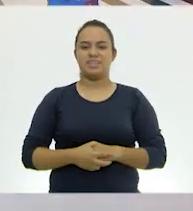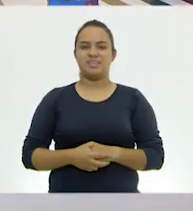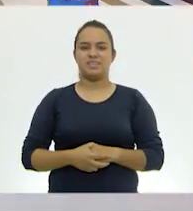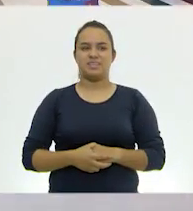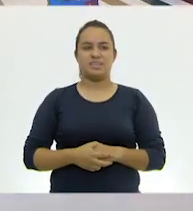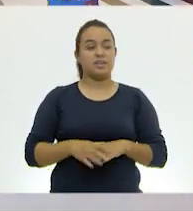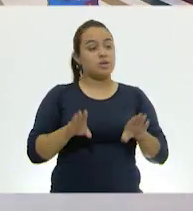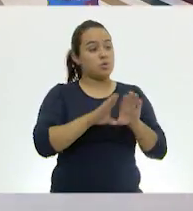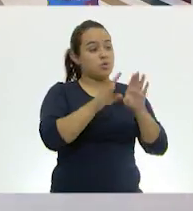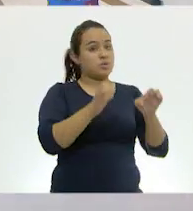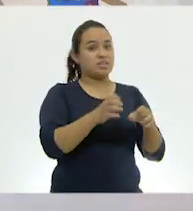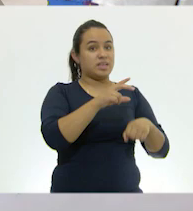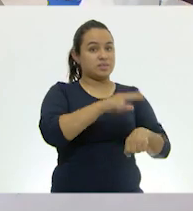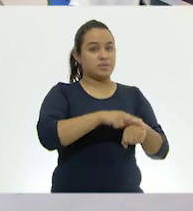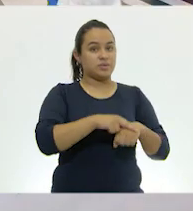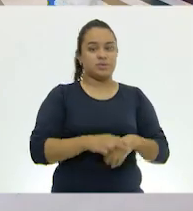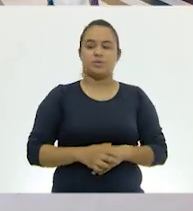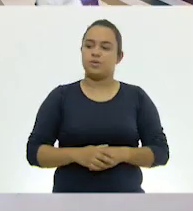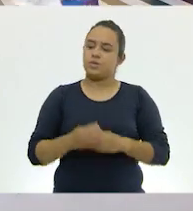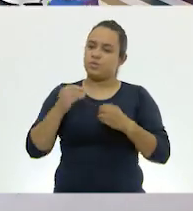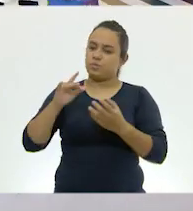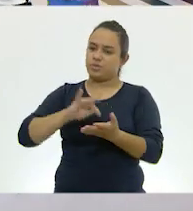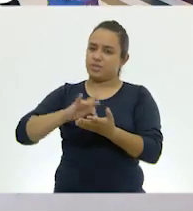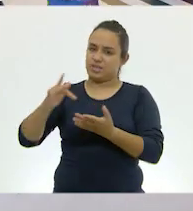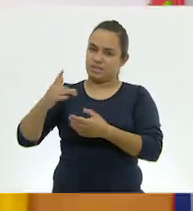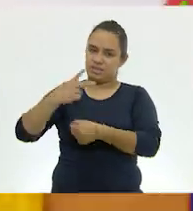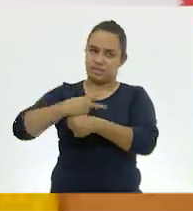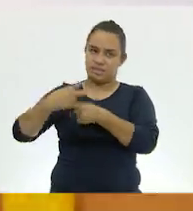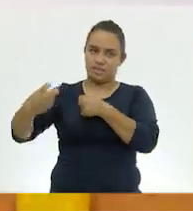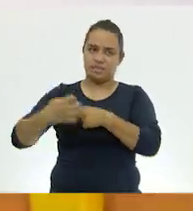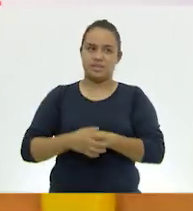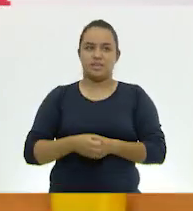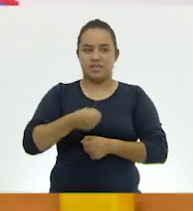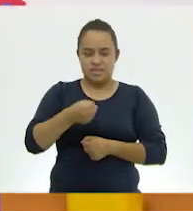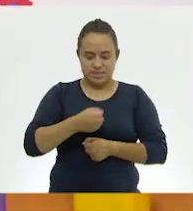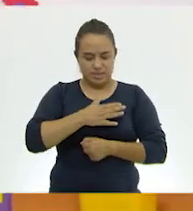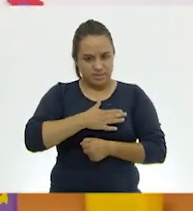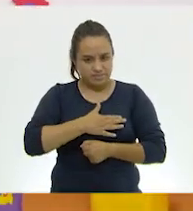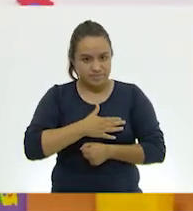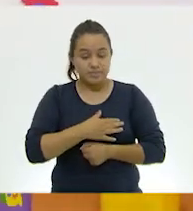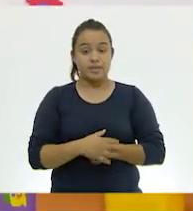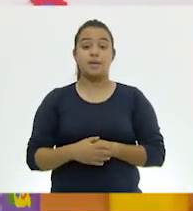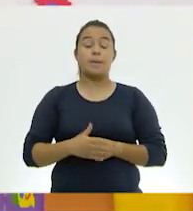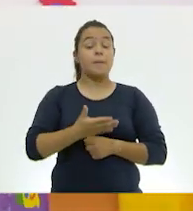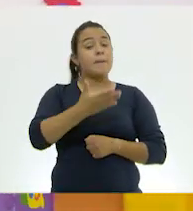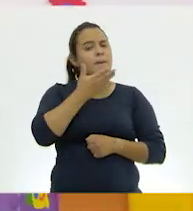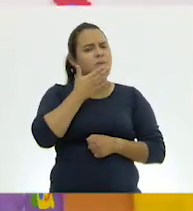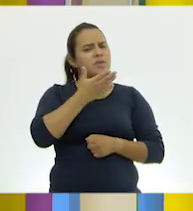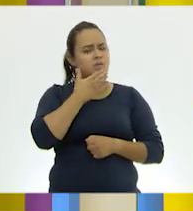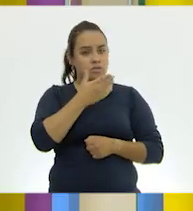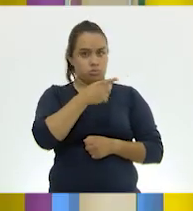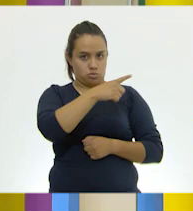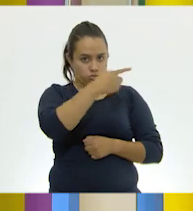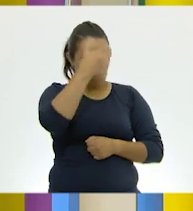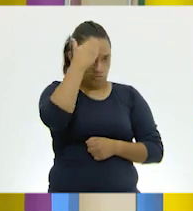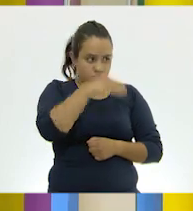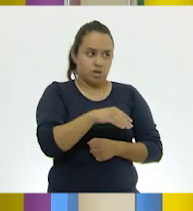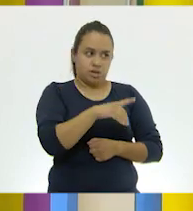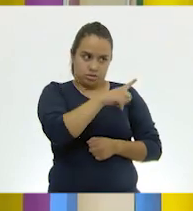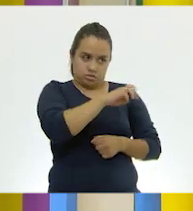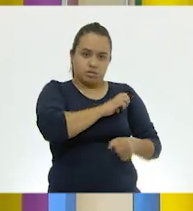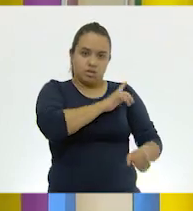¿Cómo estás, doctor? Hola, muchas gracias, Ruth, por la invitación. saludo. Muchísimas gracias. Muy bien, ahora yo sé que tú eres